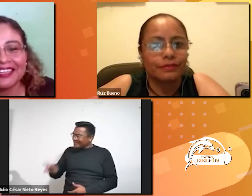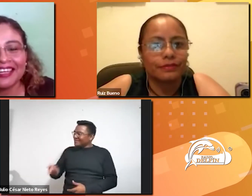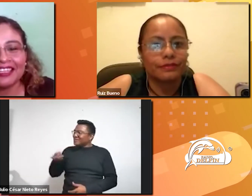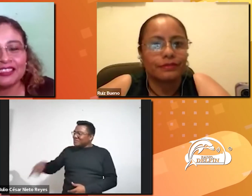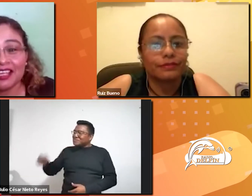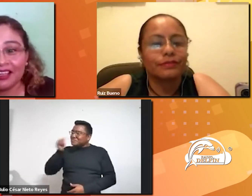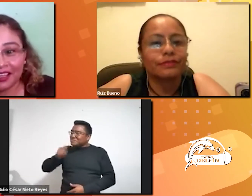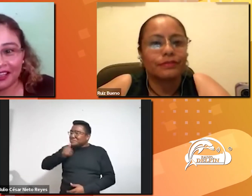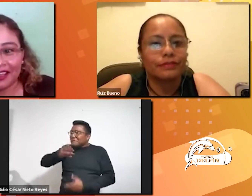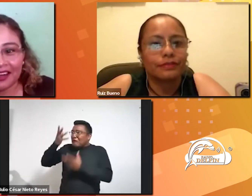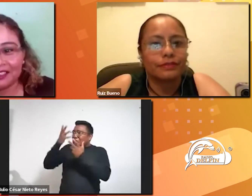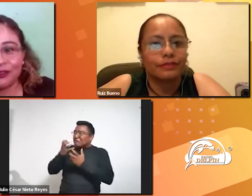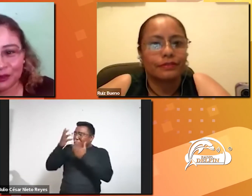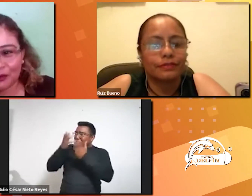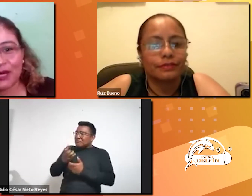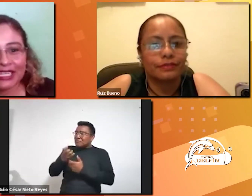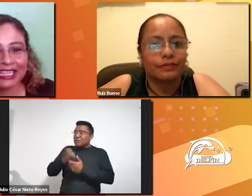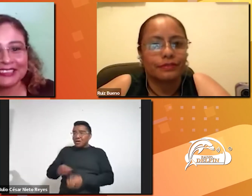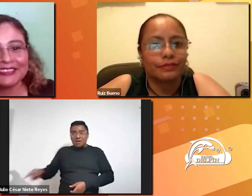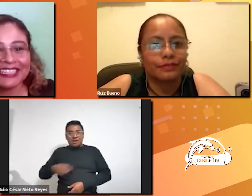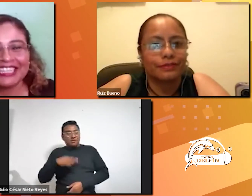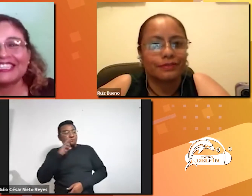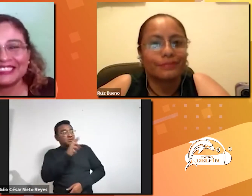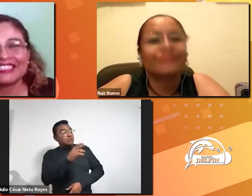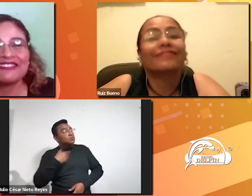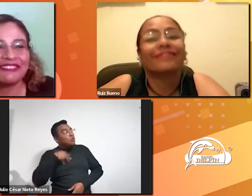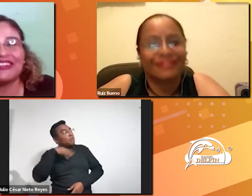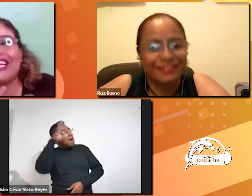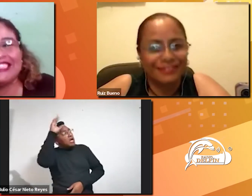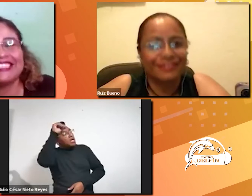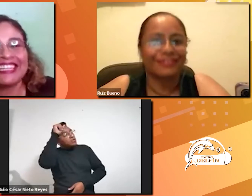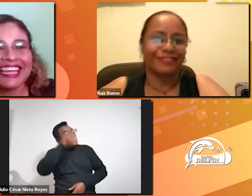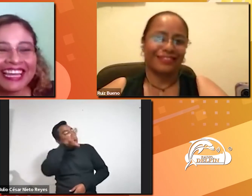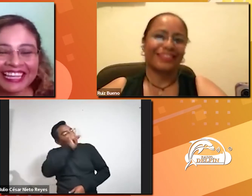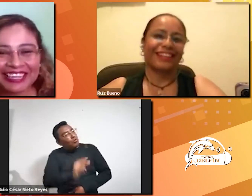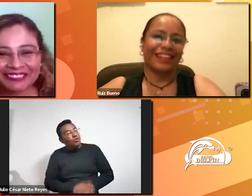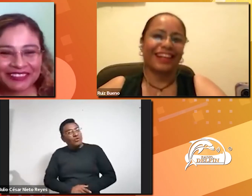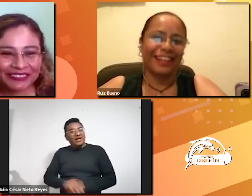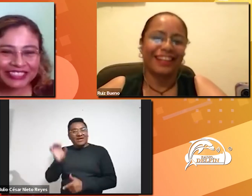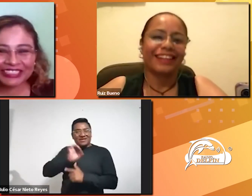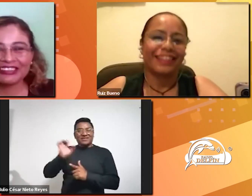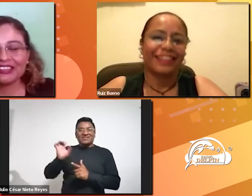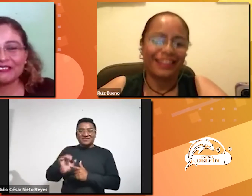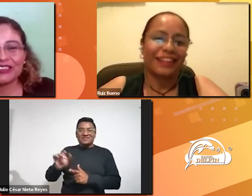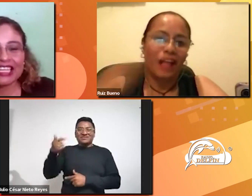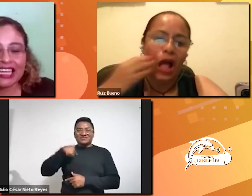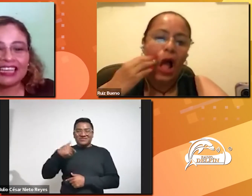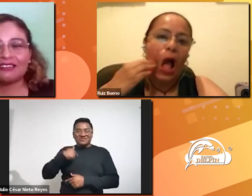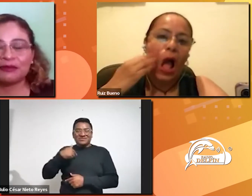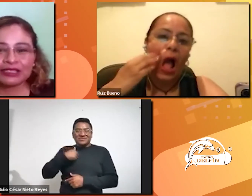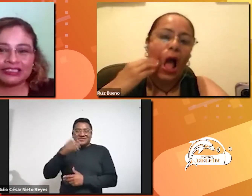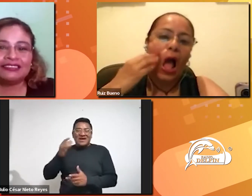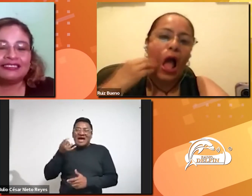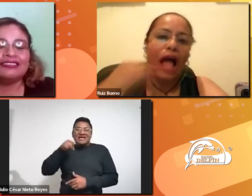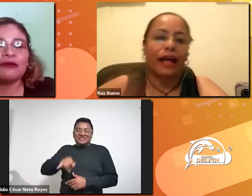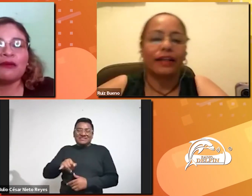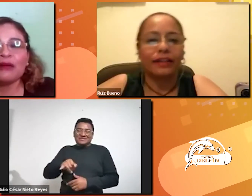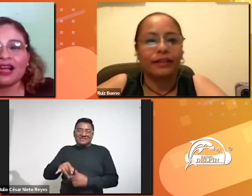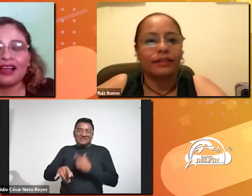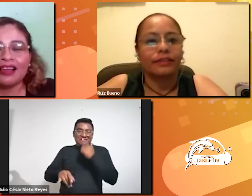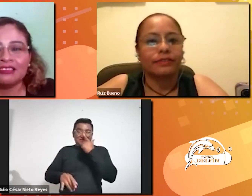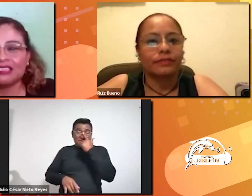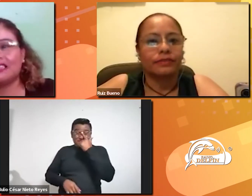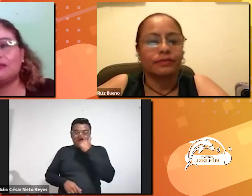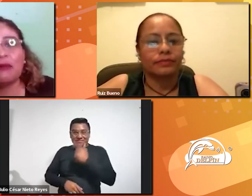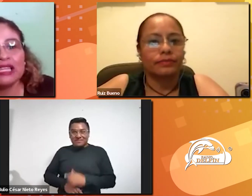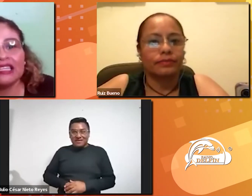triste. Dice, ¿y qué quieres si no soy payaso? Entonces fue por eso que me gusta, ¿no? Porque pues no vamos